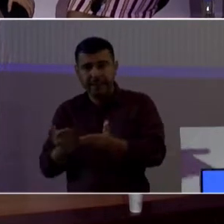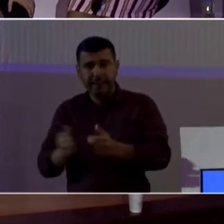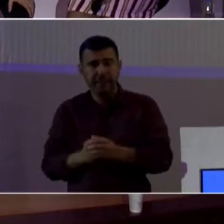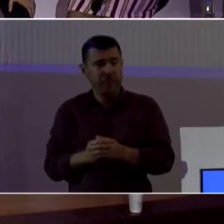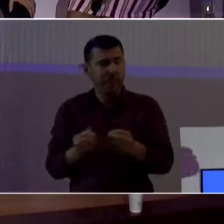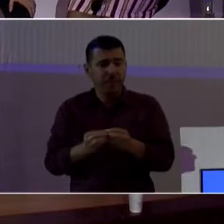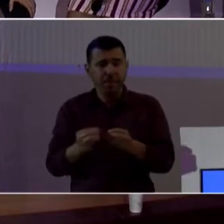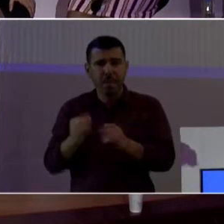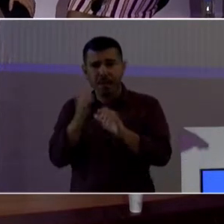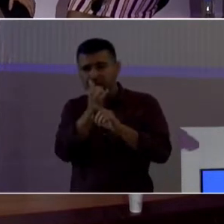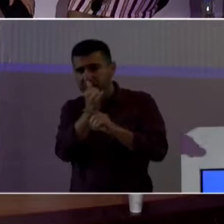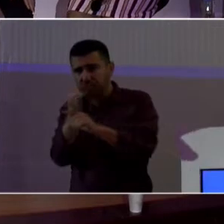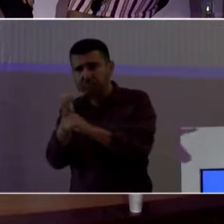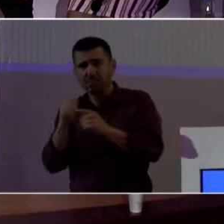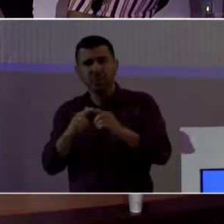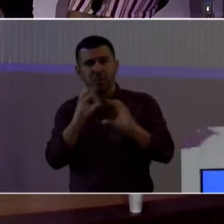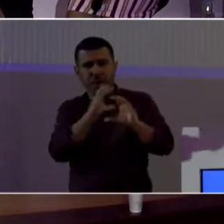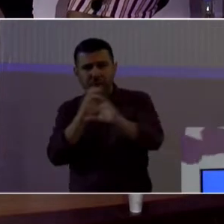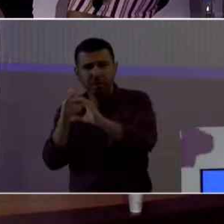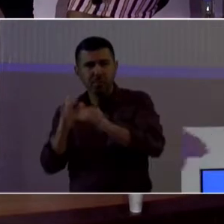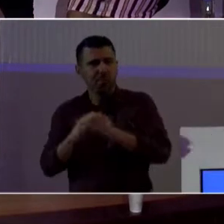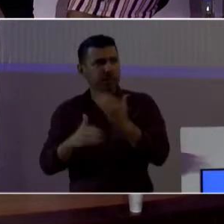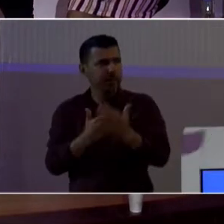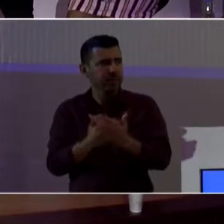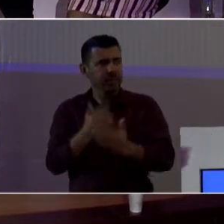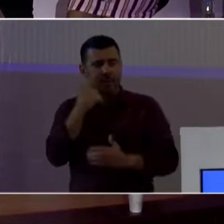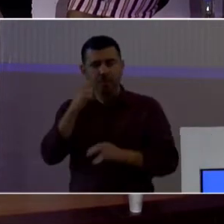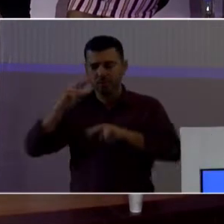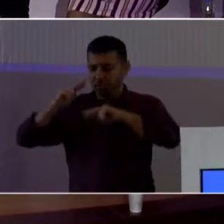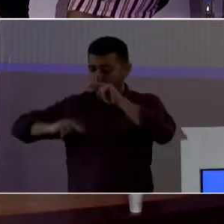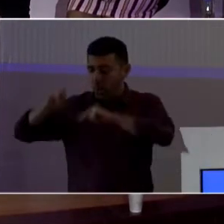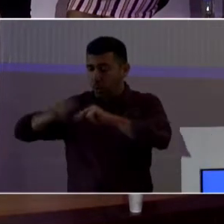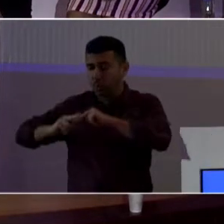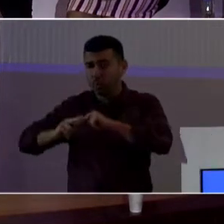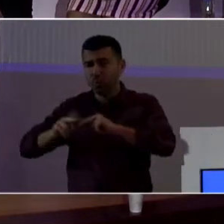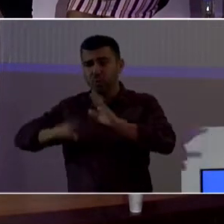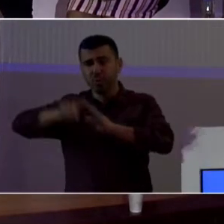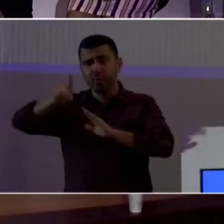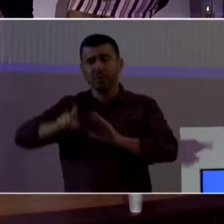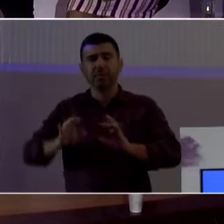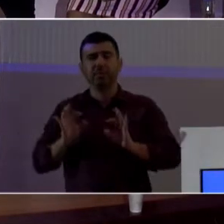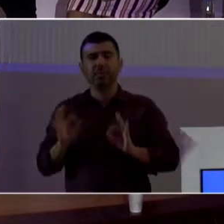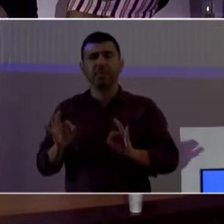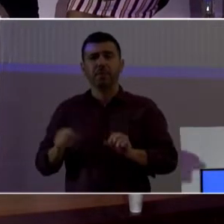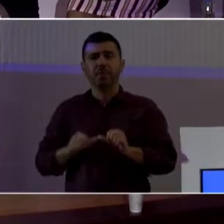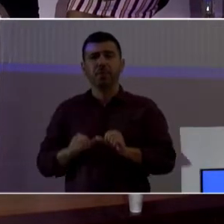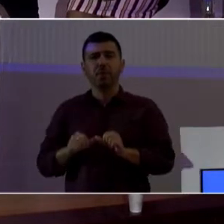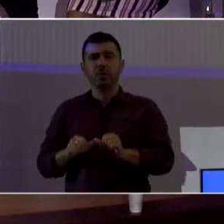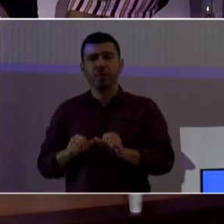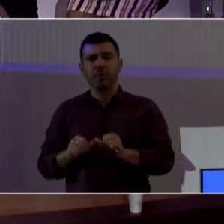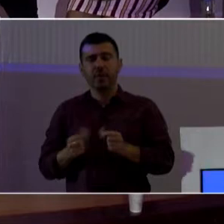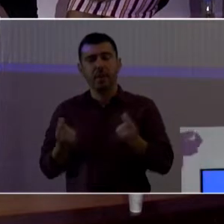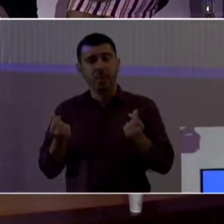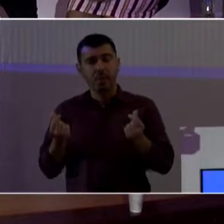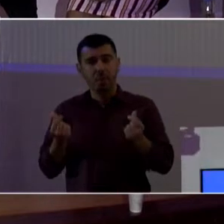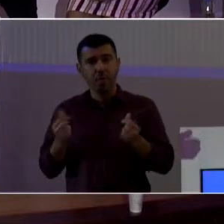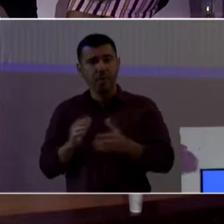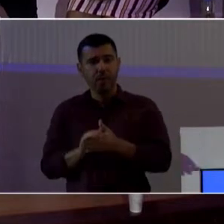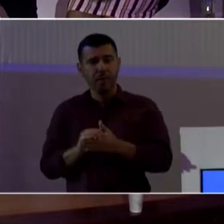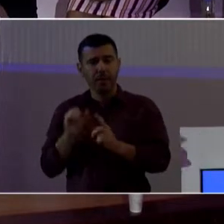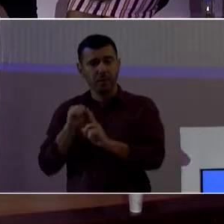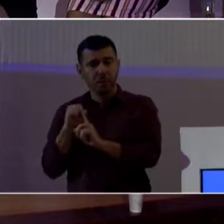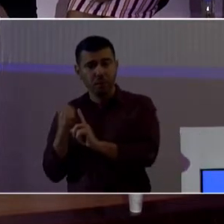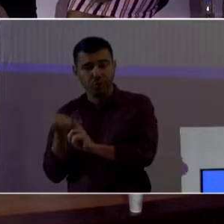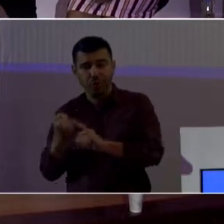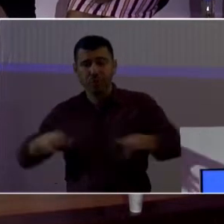tema de audiovisuales, para esta construcción efectiva de la sostenibilidad económica de la población, pero también vemos entre